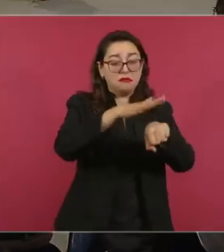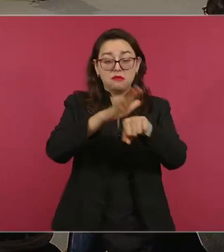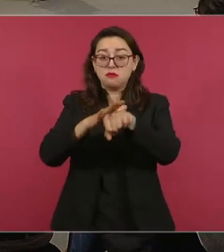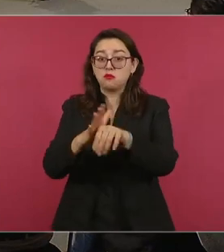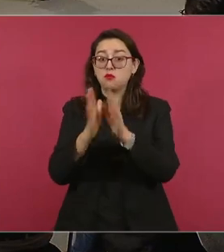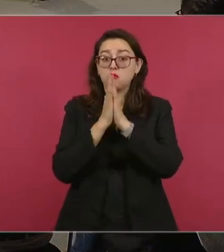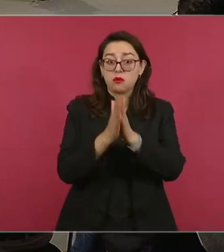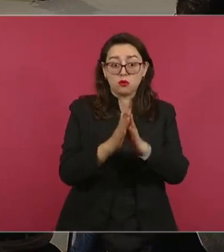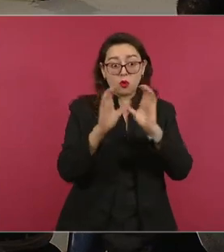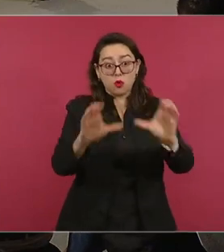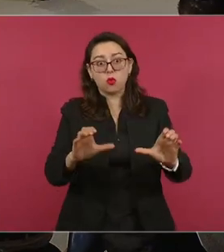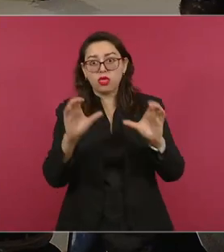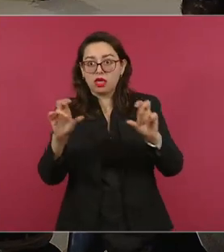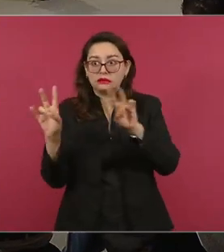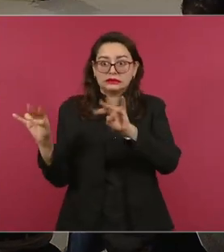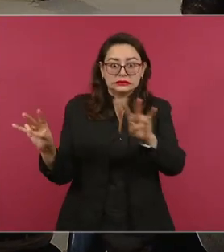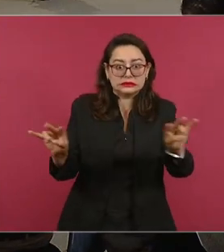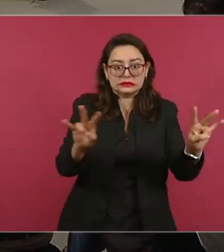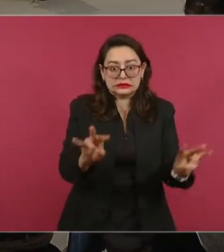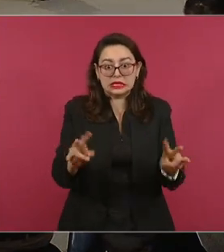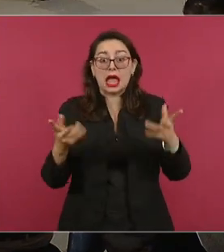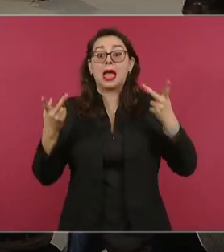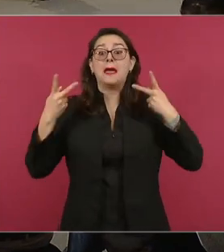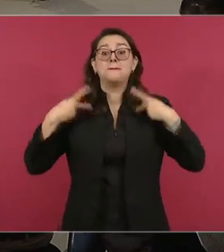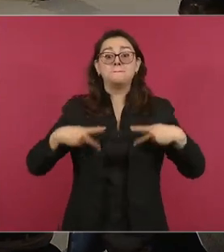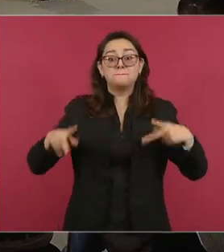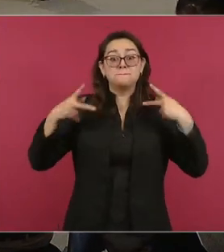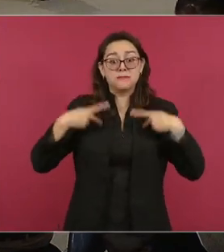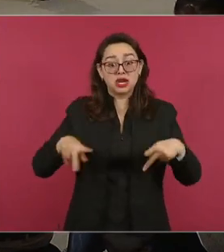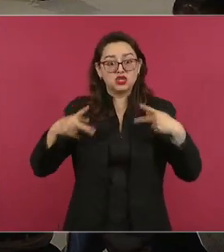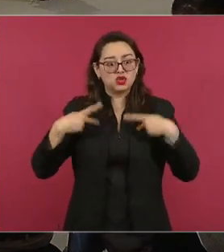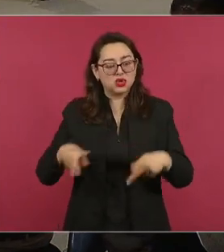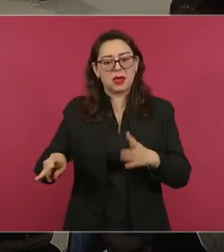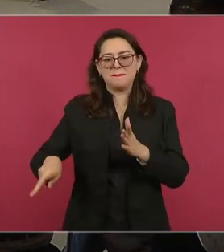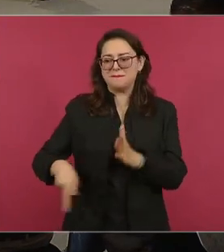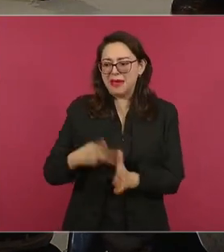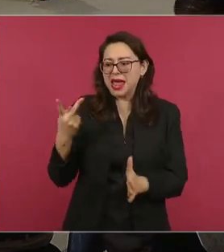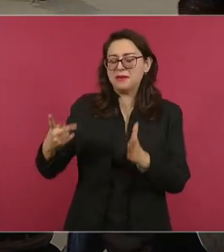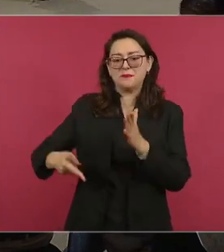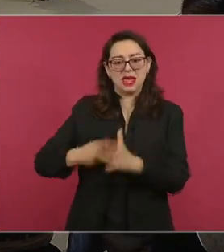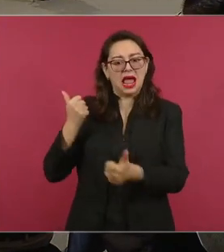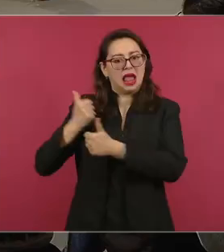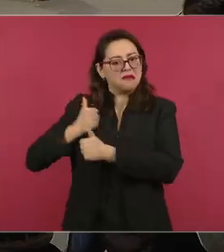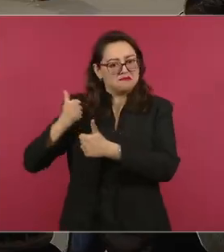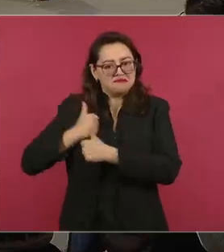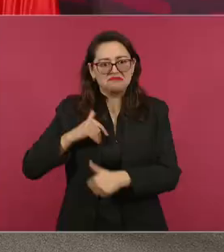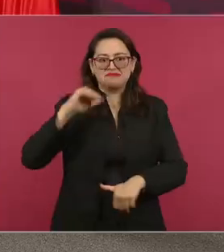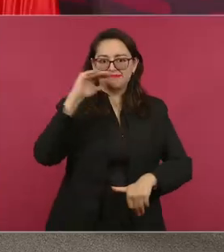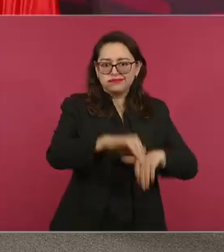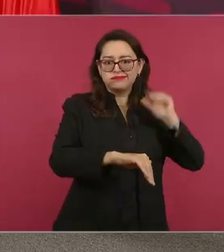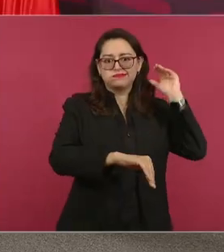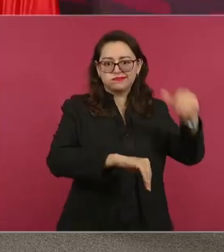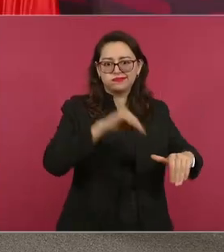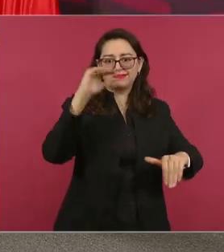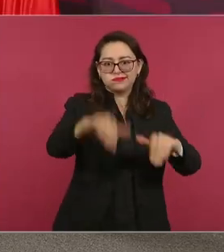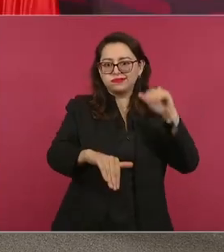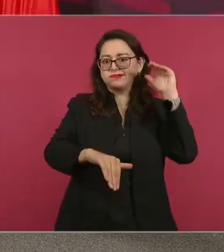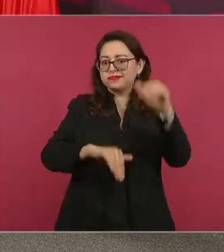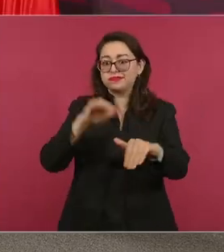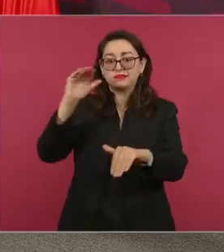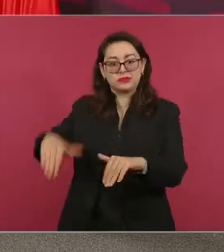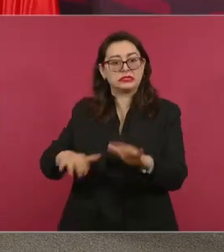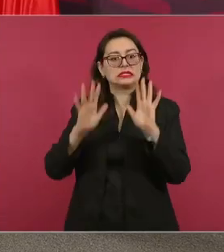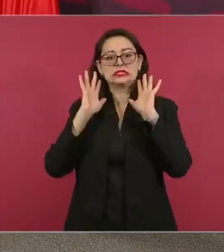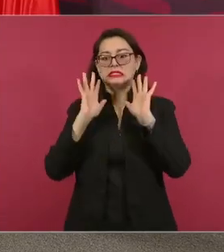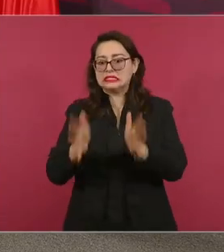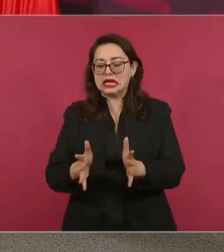mantengan atentos. Y en cuanto a la población civil, hay un monitoreo permanente por parte del Ejército, de la Marina, que han activado sus planes